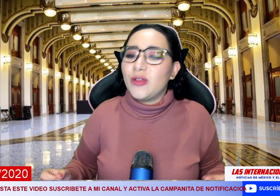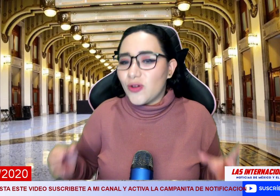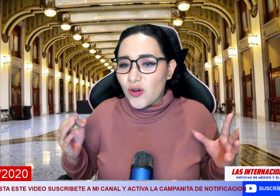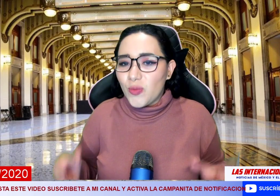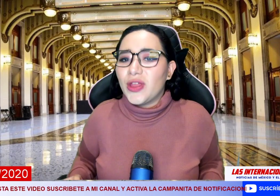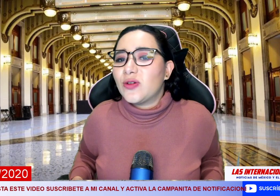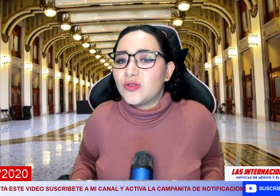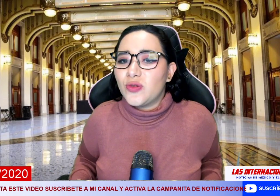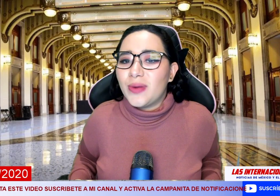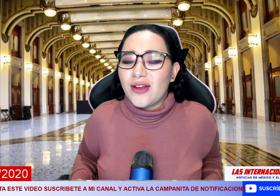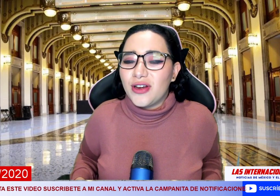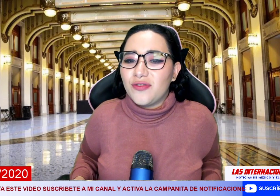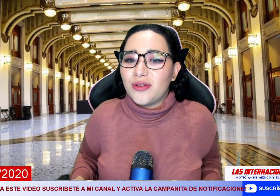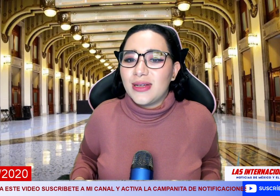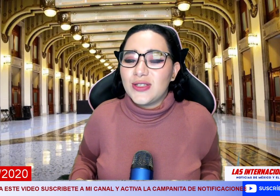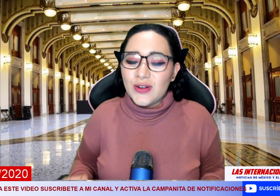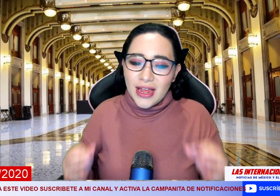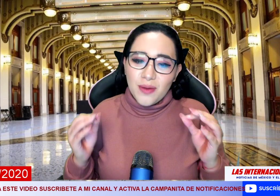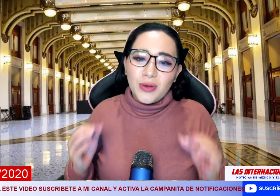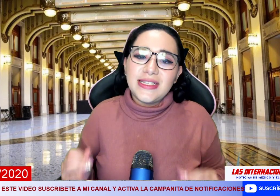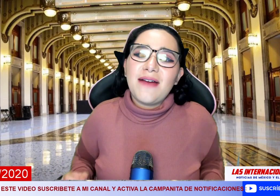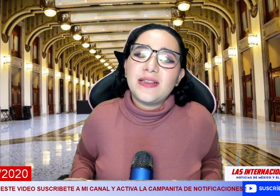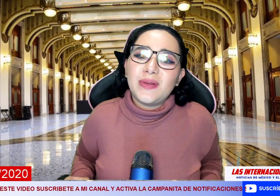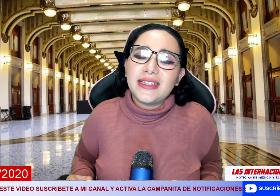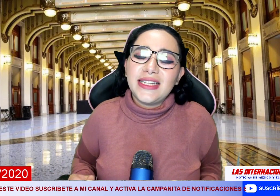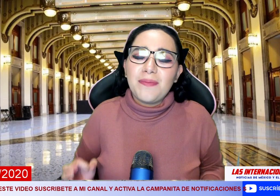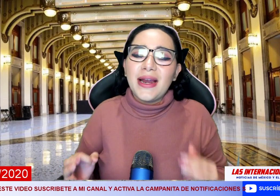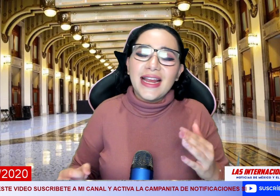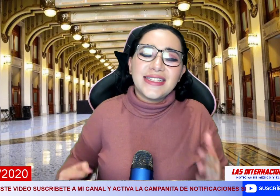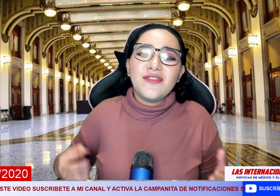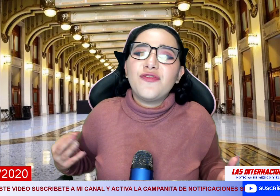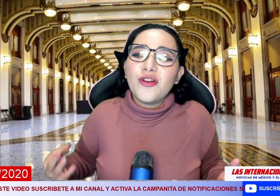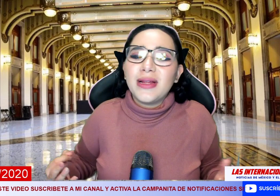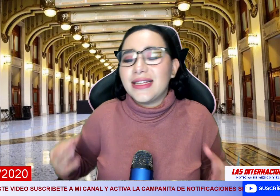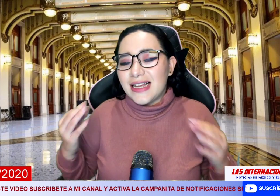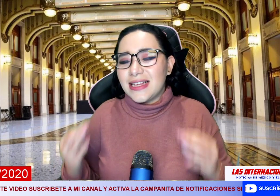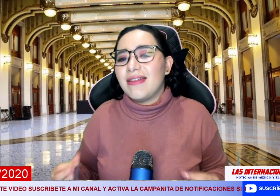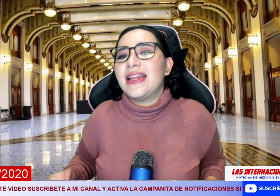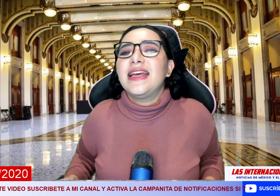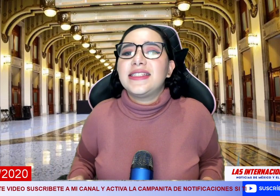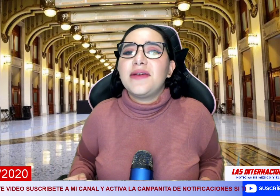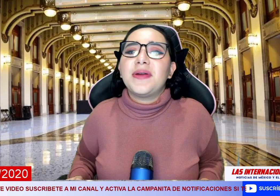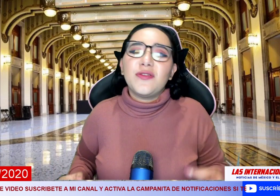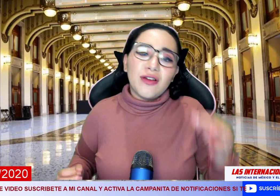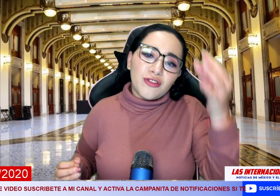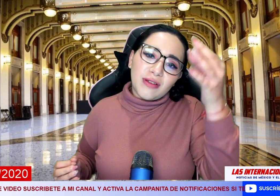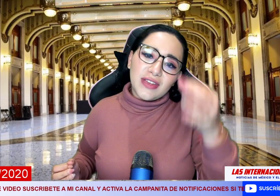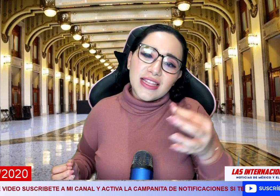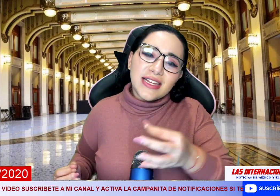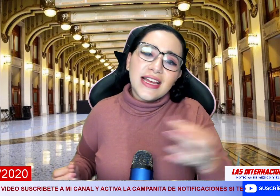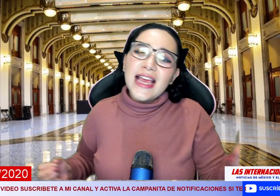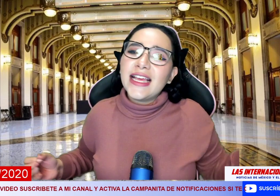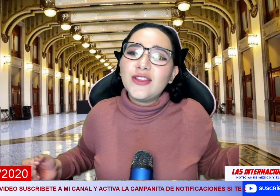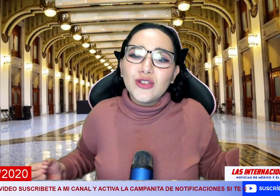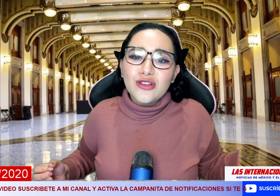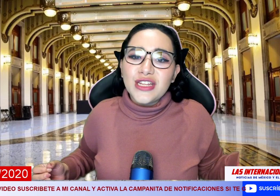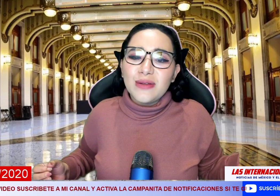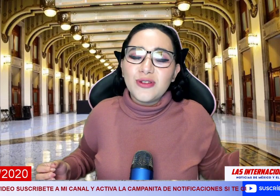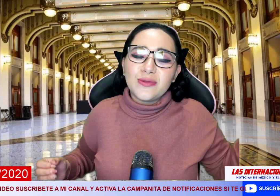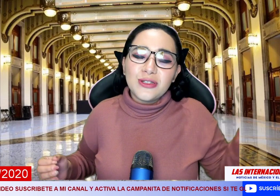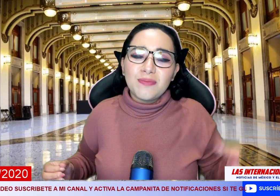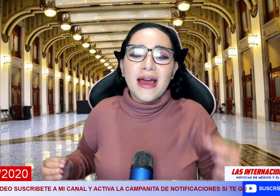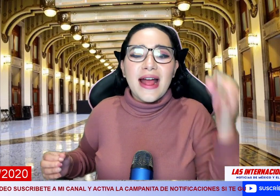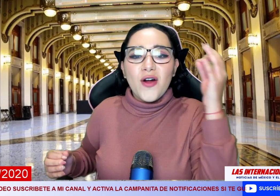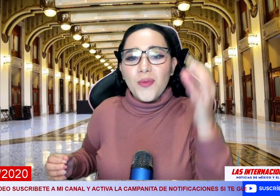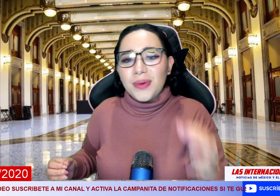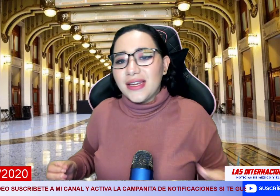otro vídeo como de costumbre con información pues ya vespertina para que se informen ya saben siempre de una forma fidedigna y aquí todos tenemos